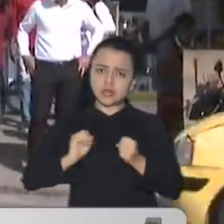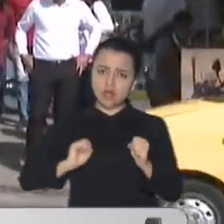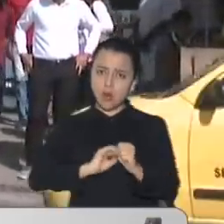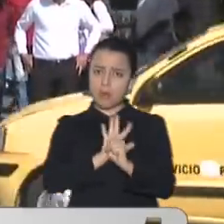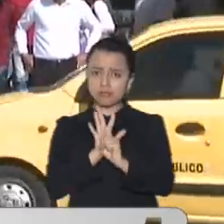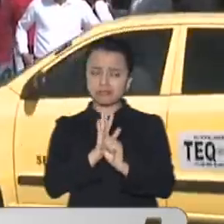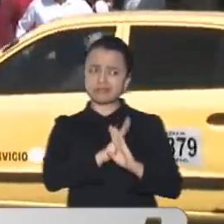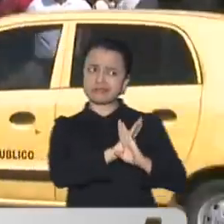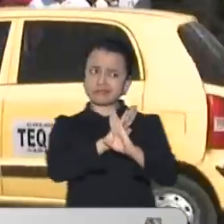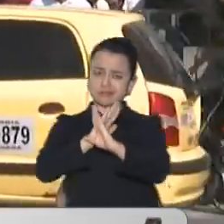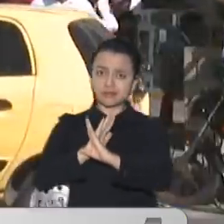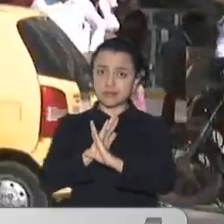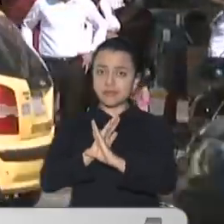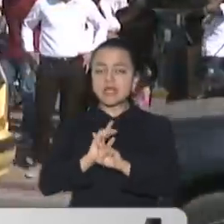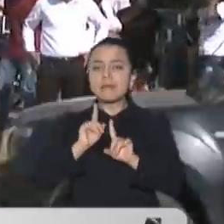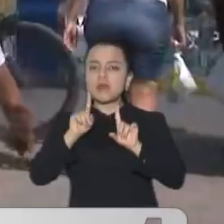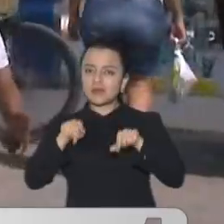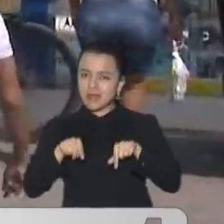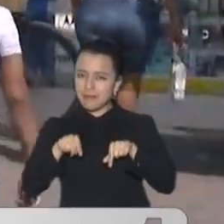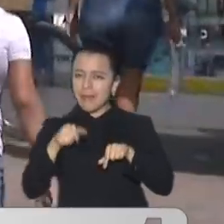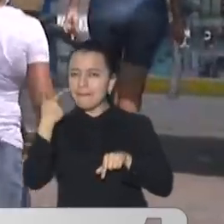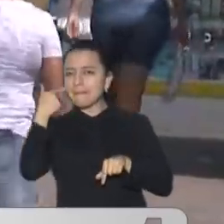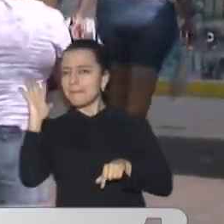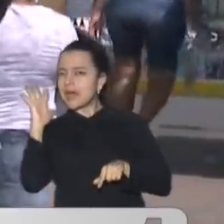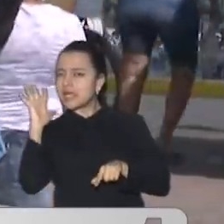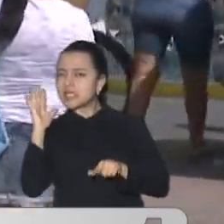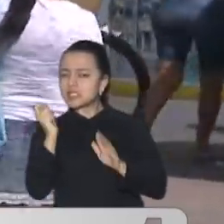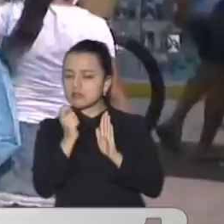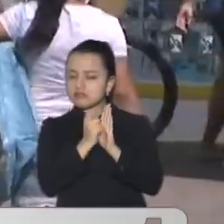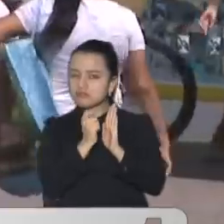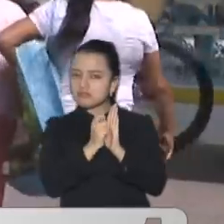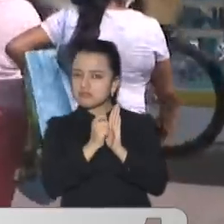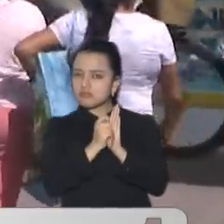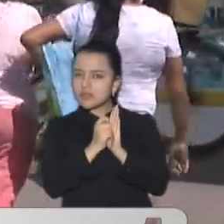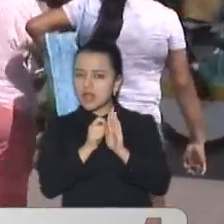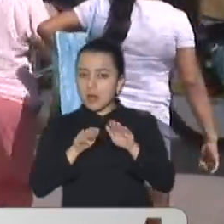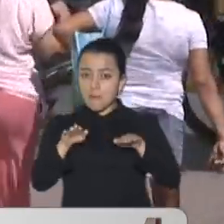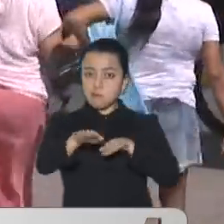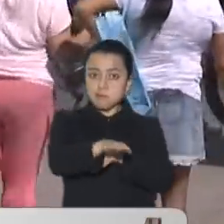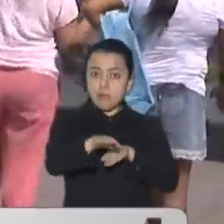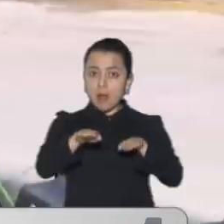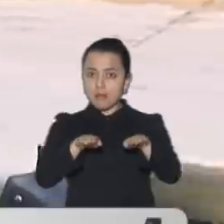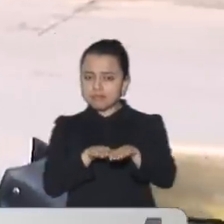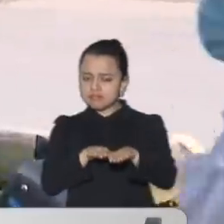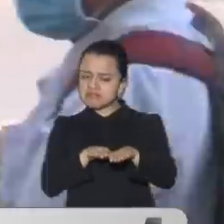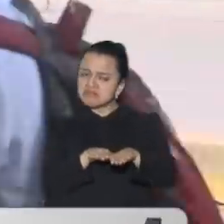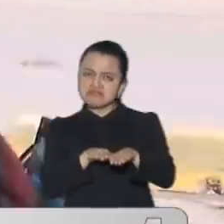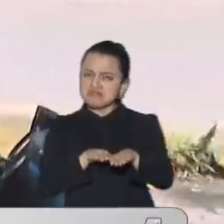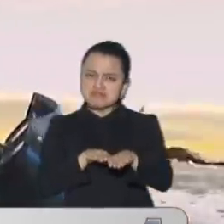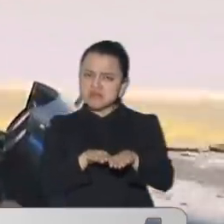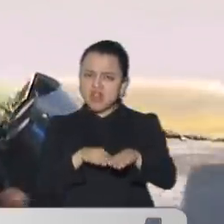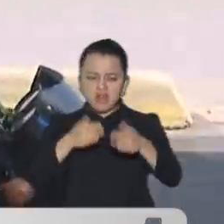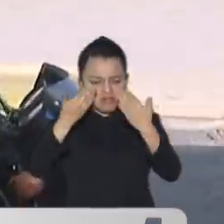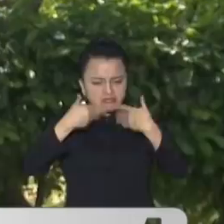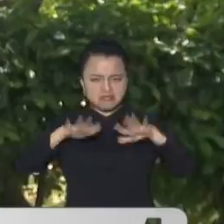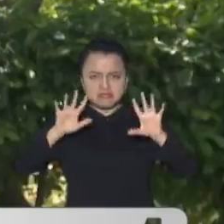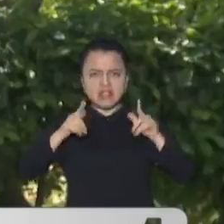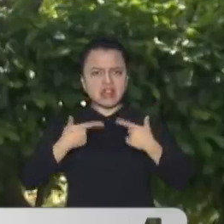señaló que está contemplando levantar temporalmente la medida de pico y placa para carros particulares y los viernes sin